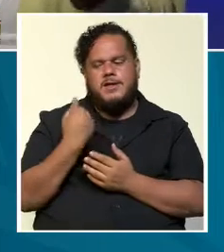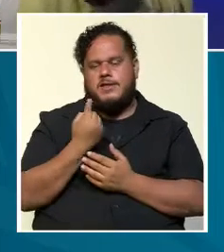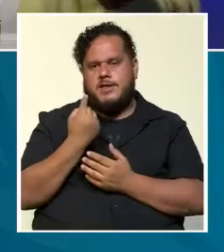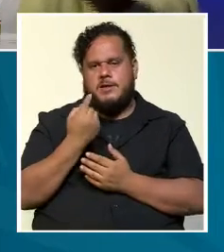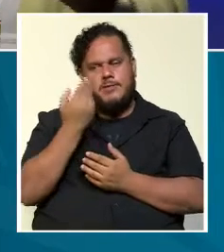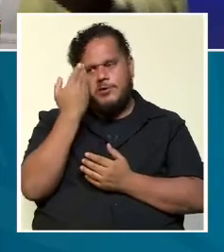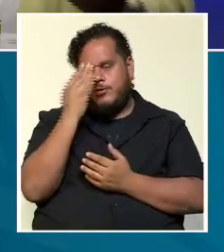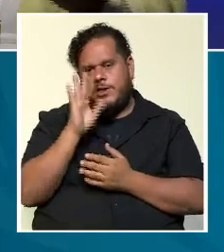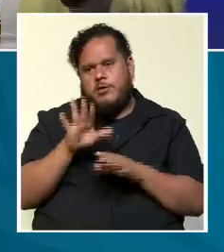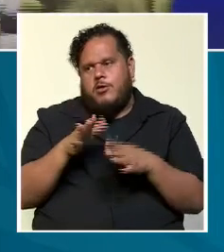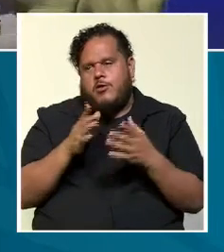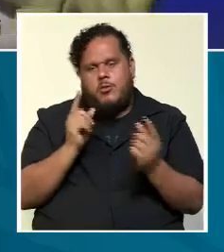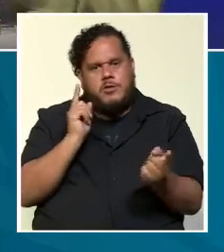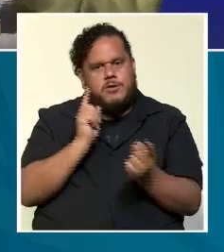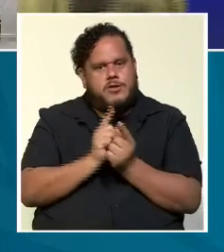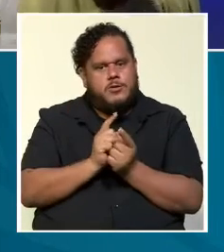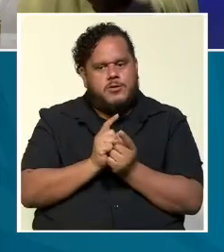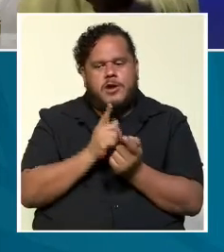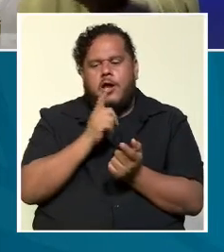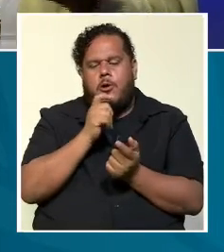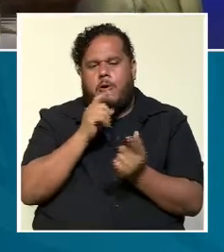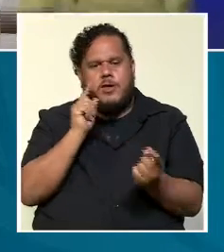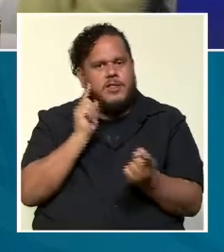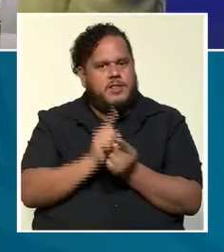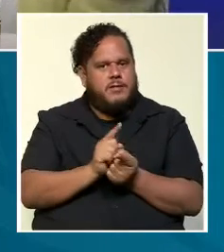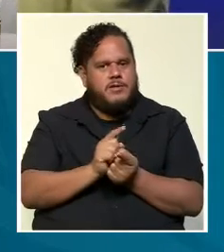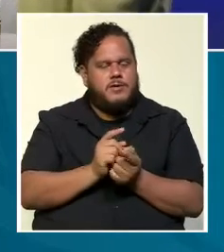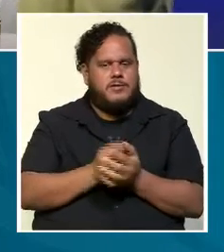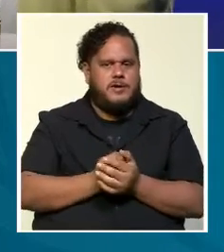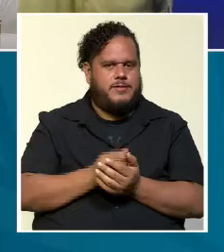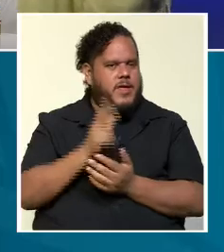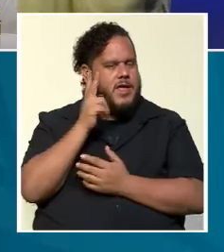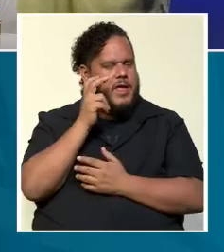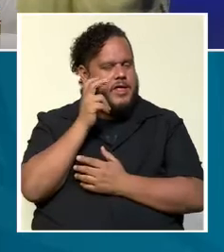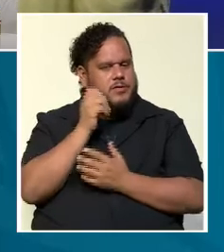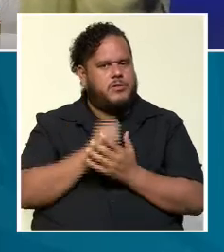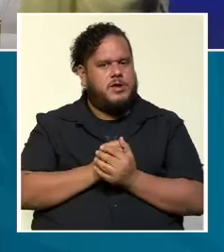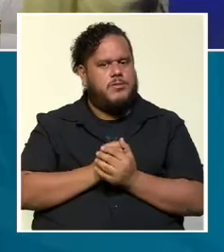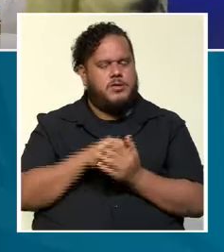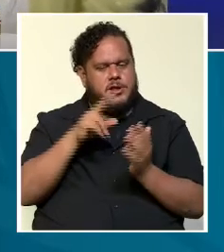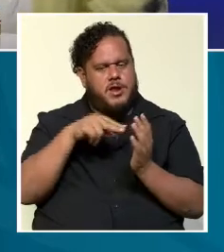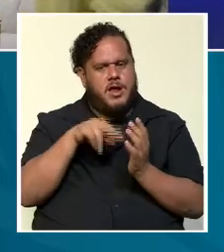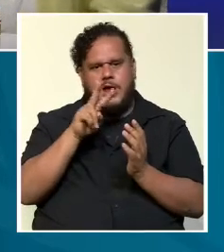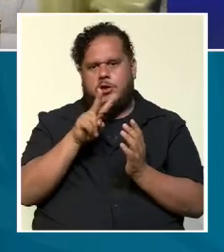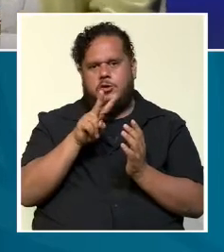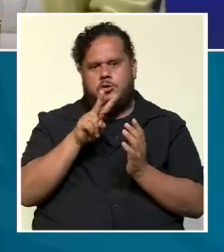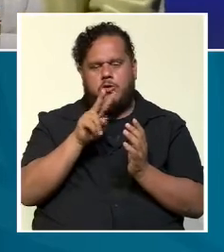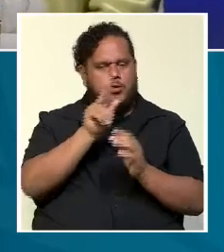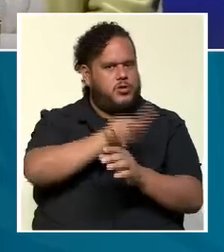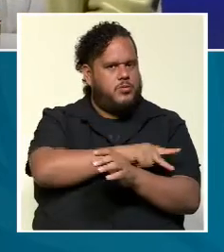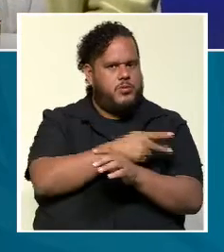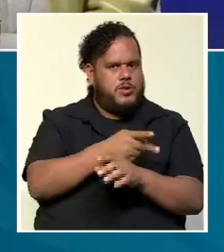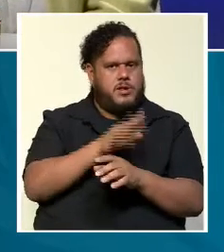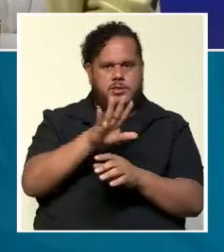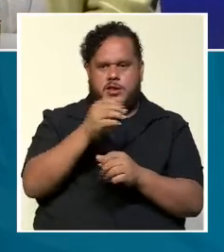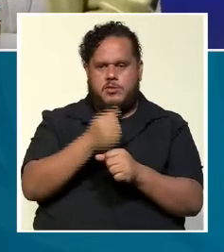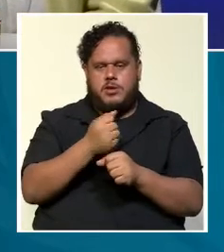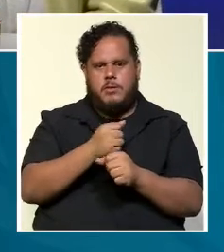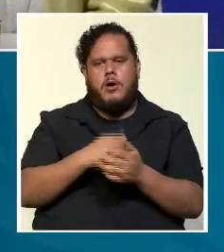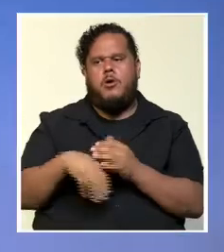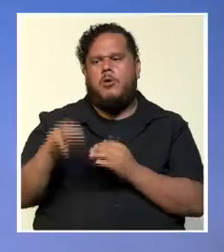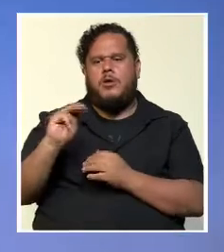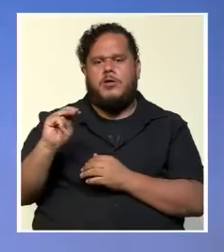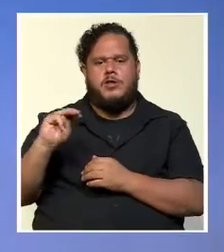sabes cómo te vas a encontrar o con quién te vas a encontrar. Escuchemos leer 2 fragmentos de su obra, Mauricio